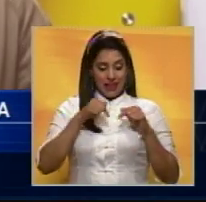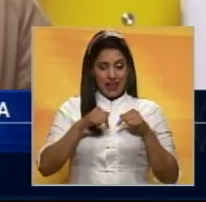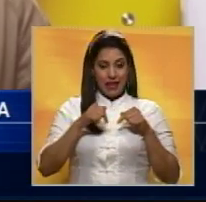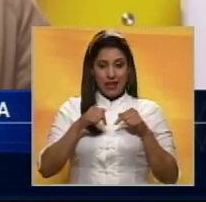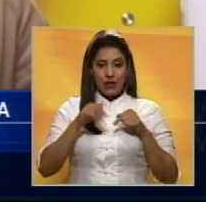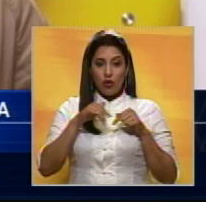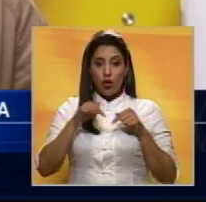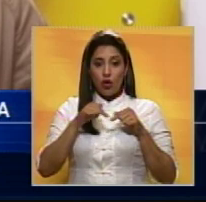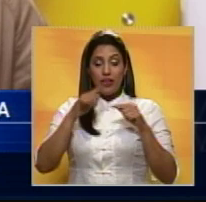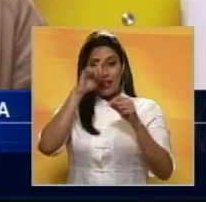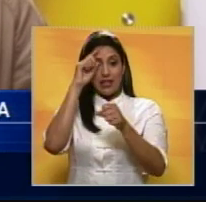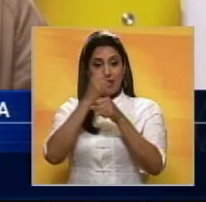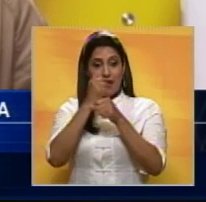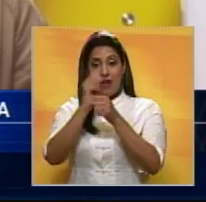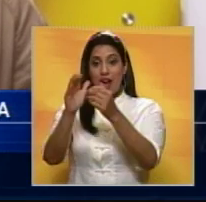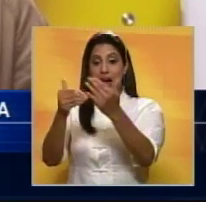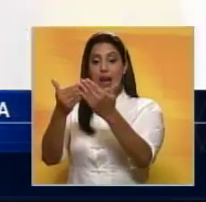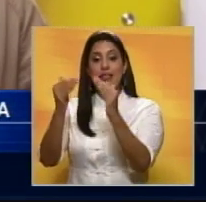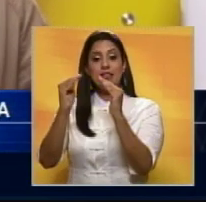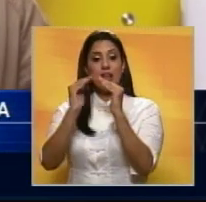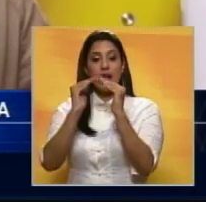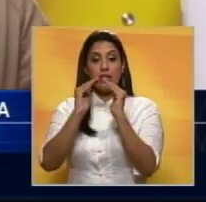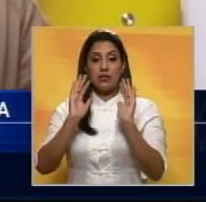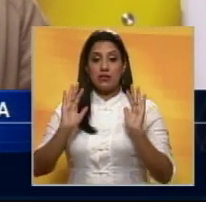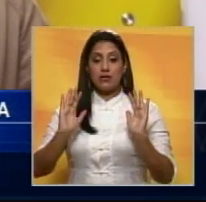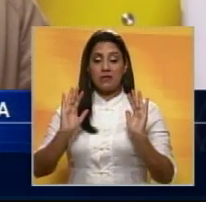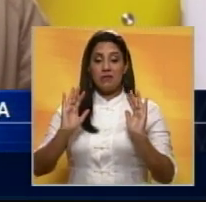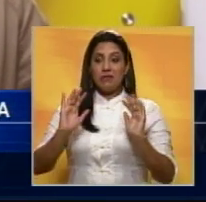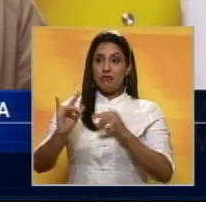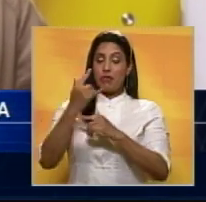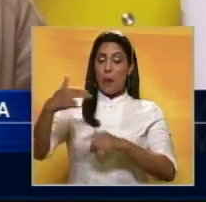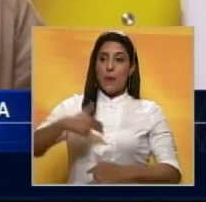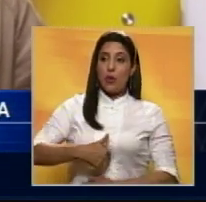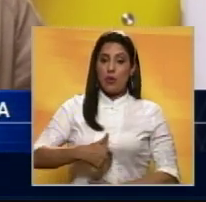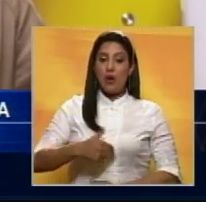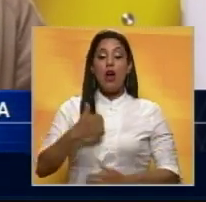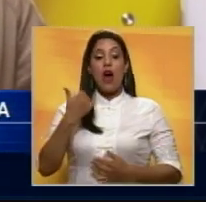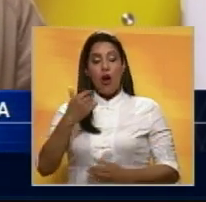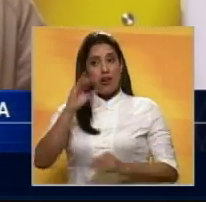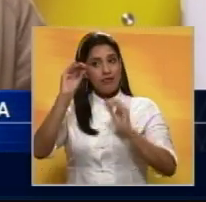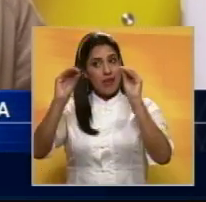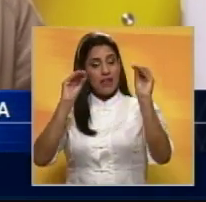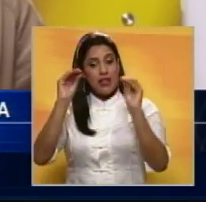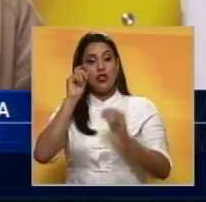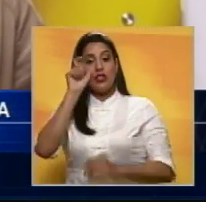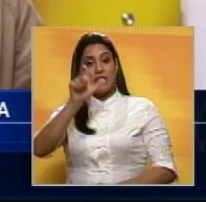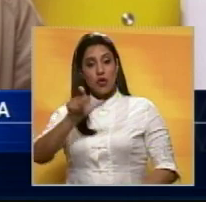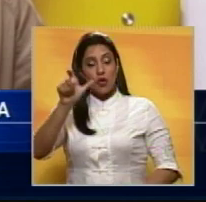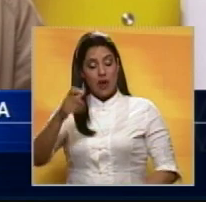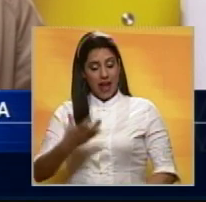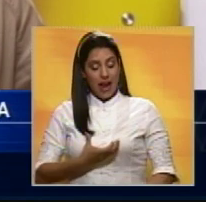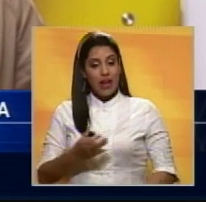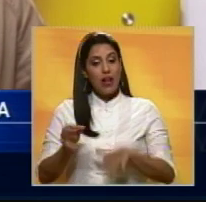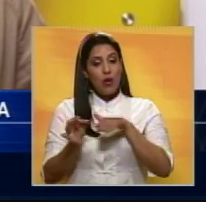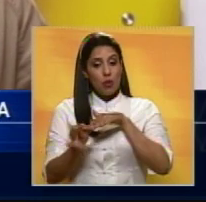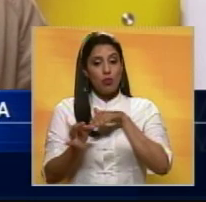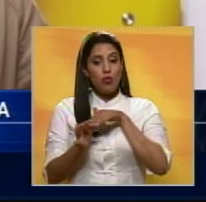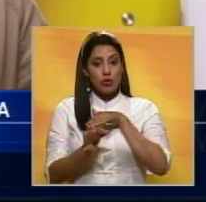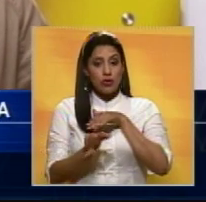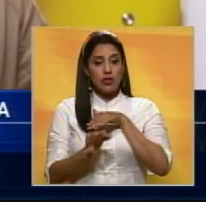desde su área de trabajo hasta su casa. Exhortamos a los señores alcaldes de los